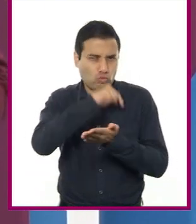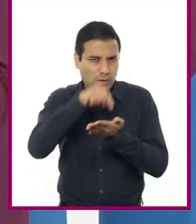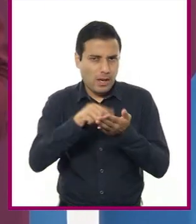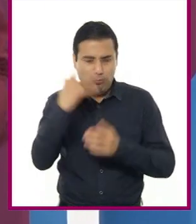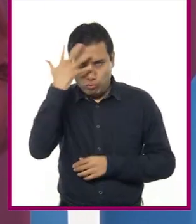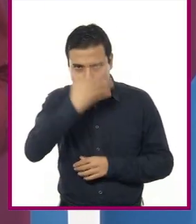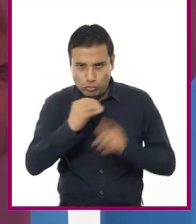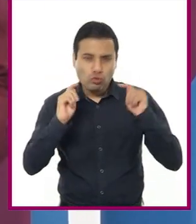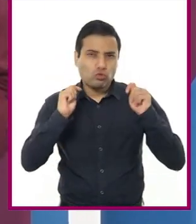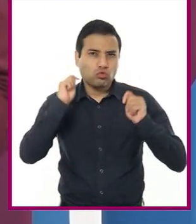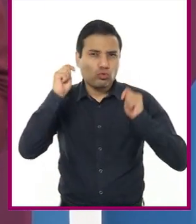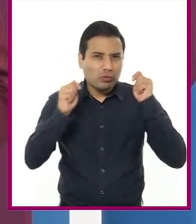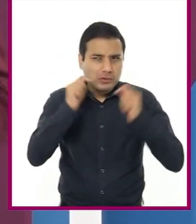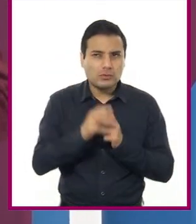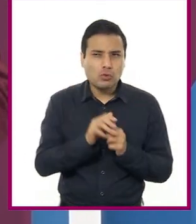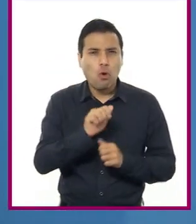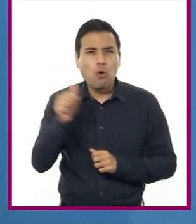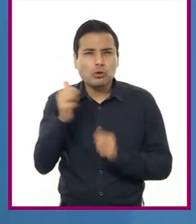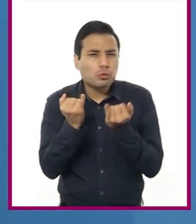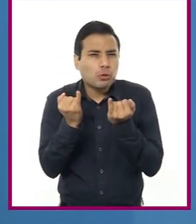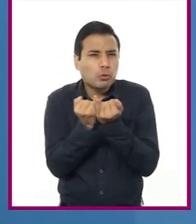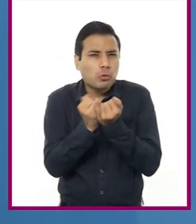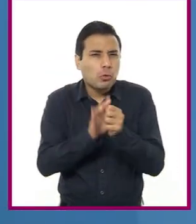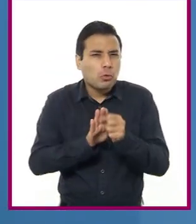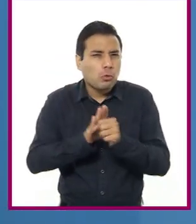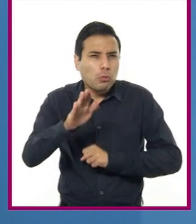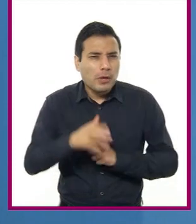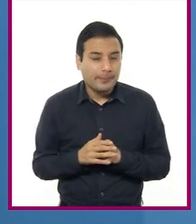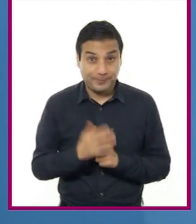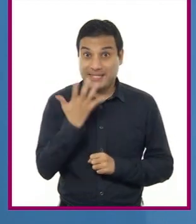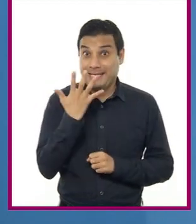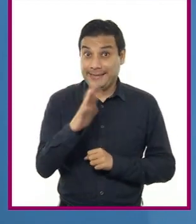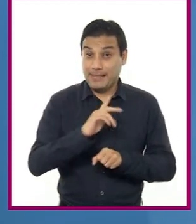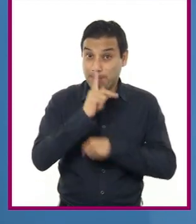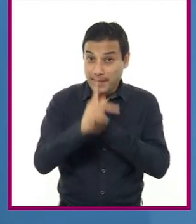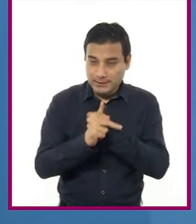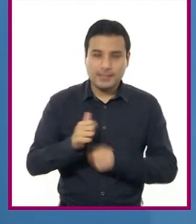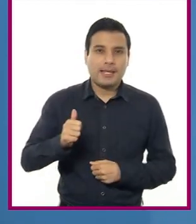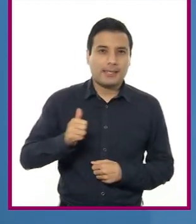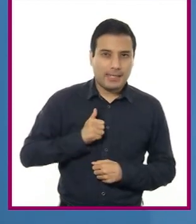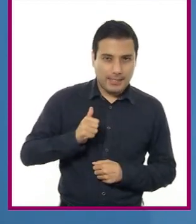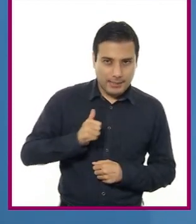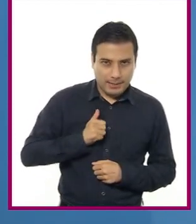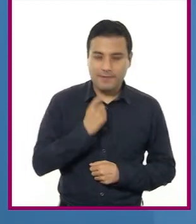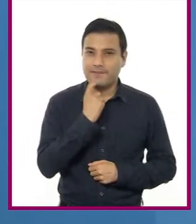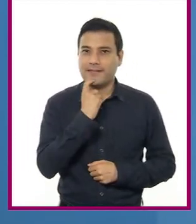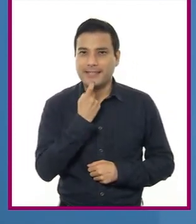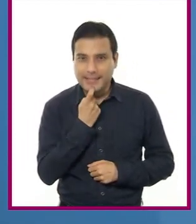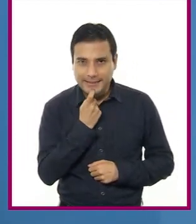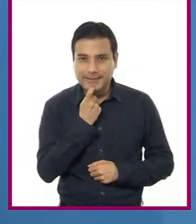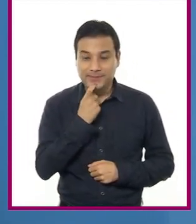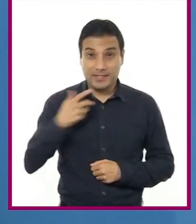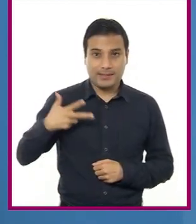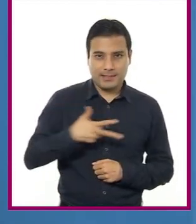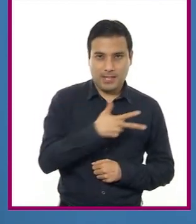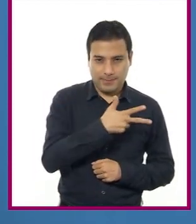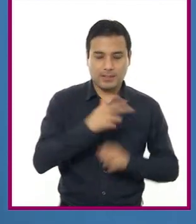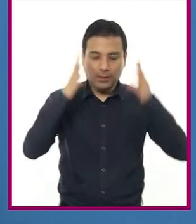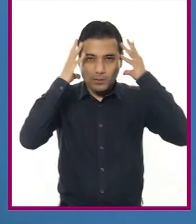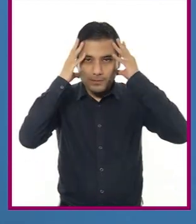comparten? ¿Tienes idea, Mari? Los 10 países, Canadá, Finlandia, Dinamarca,